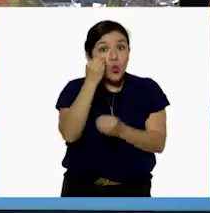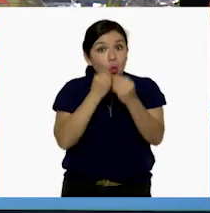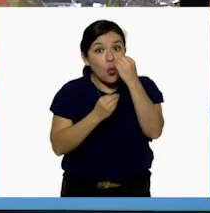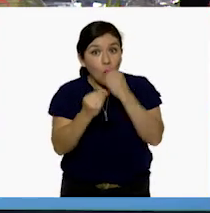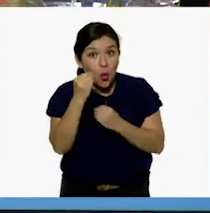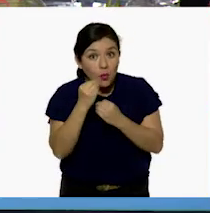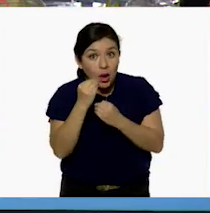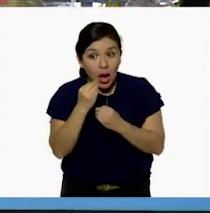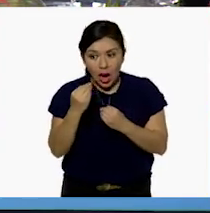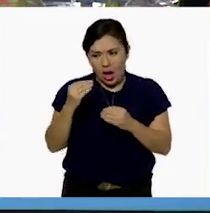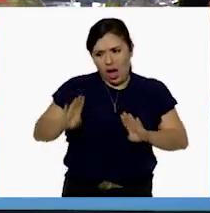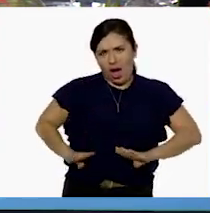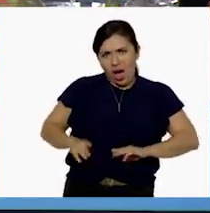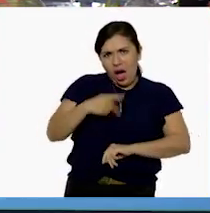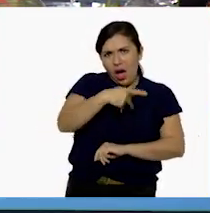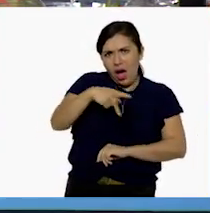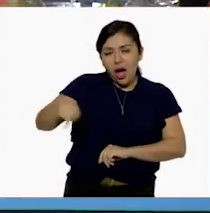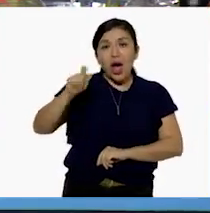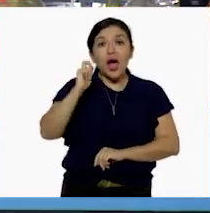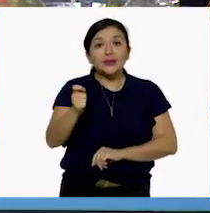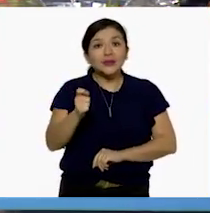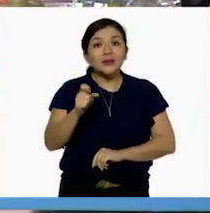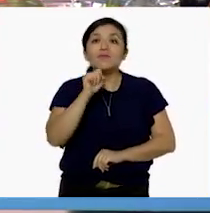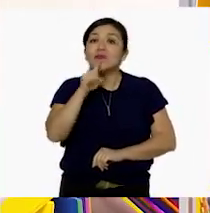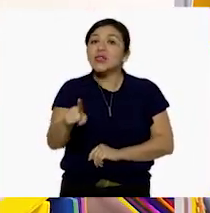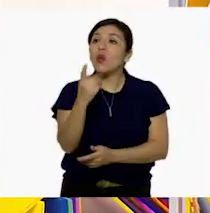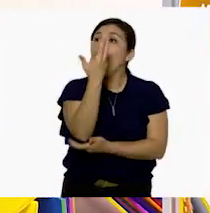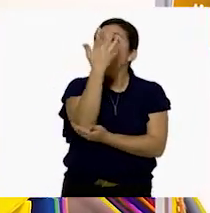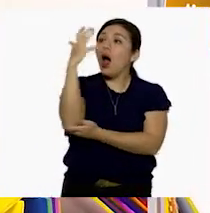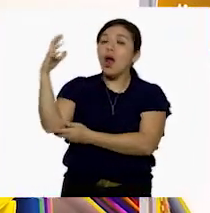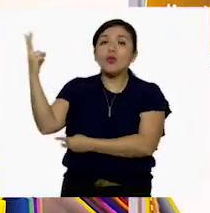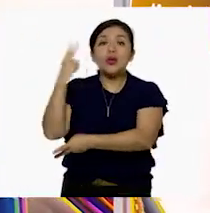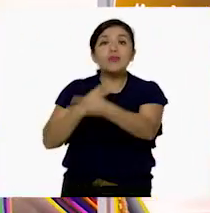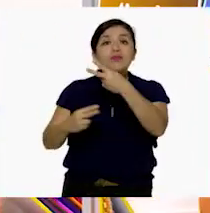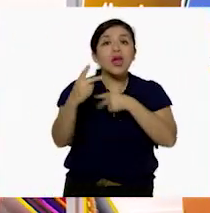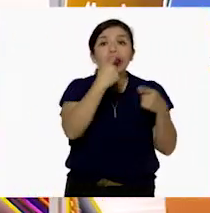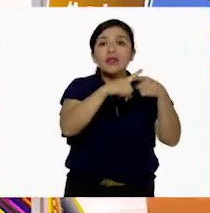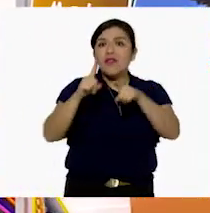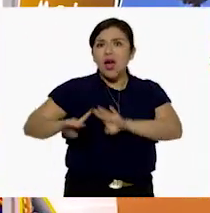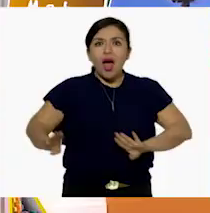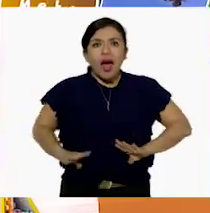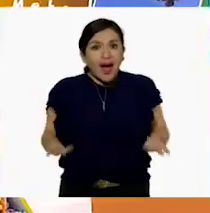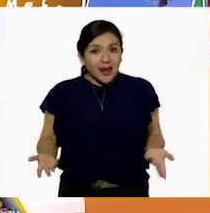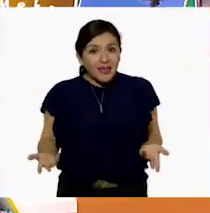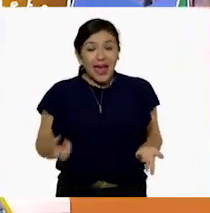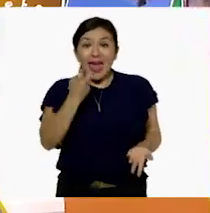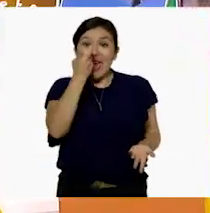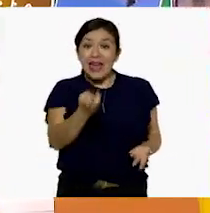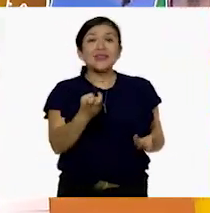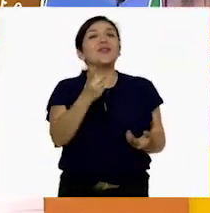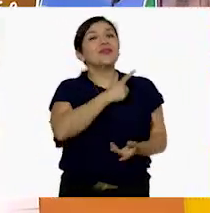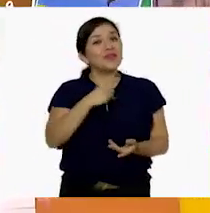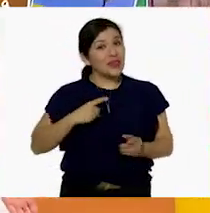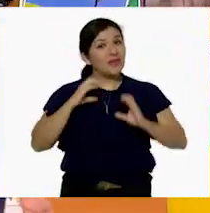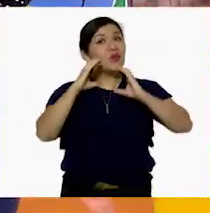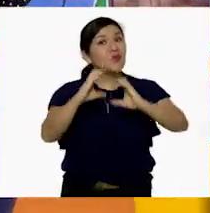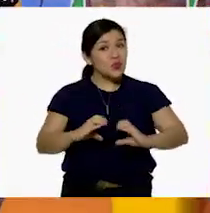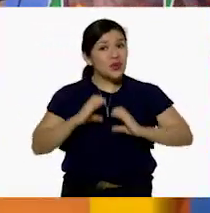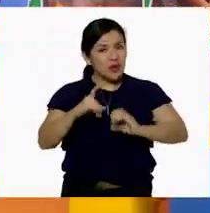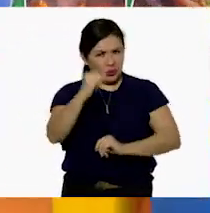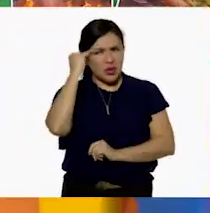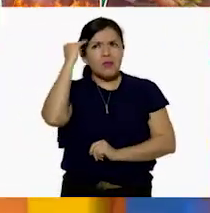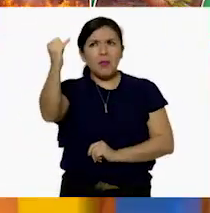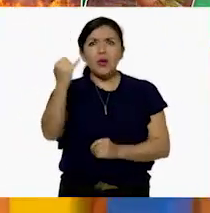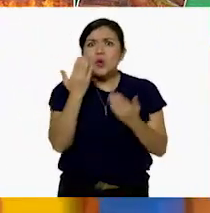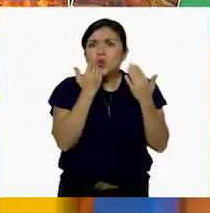de algunos alimentos, lo que tomamos son de los árboles y vienen de diferentes tipos. Mm. Por eso es que también tenemos que cuidarlas, porque imagínense,